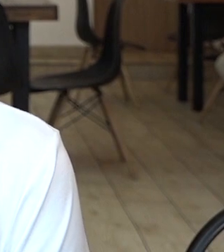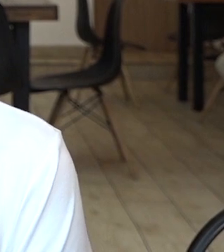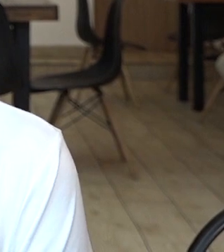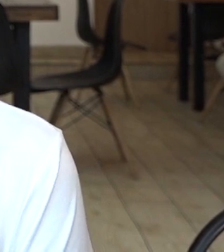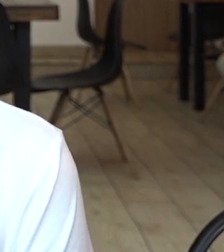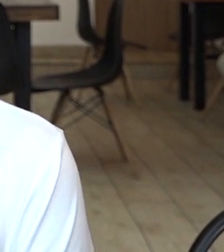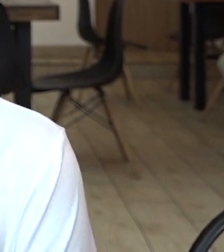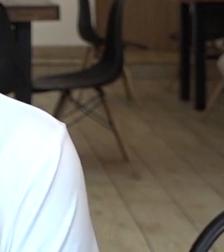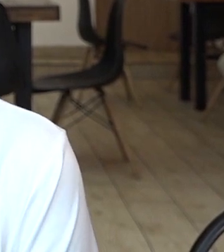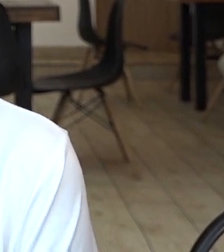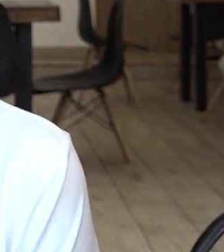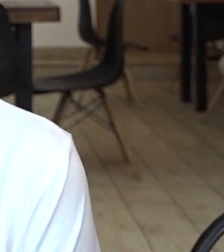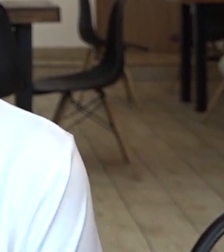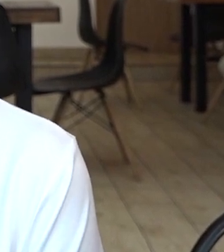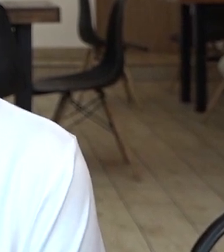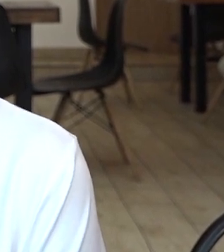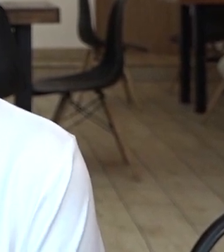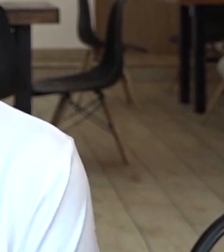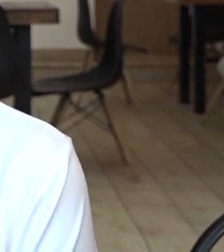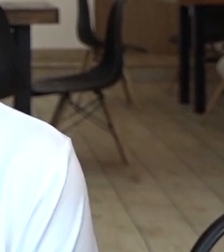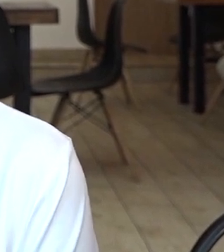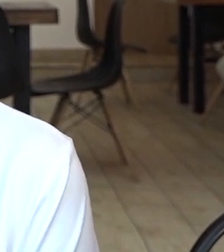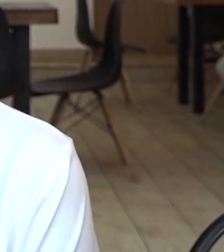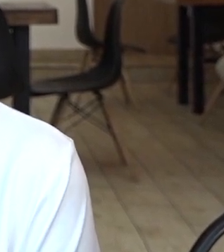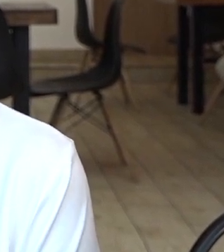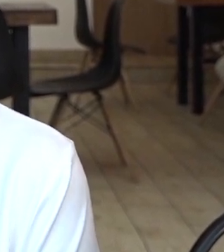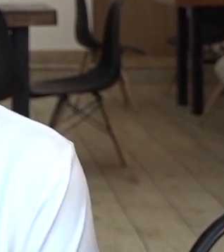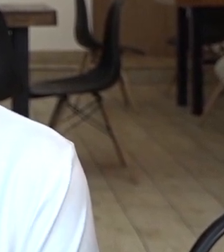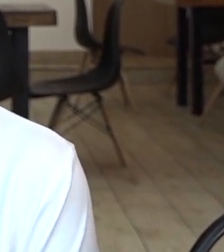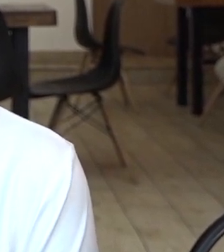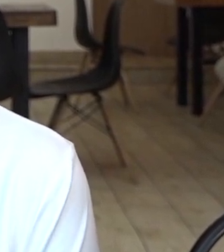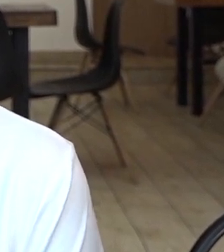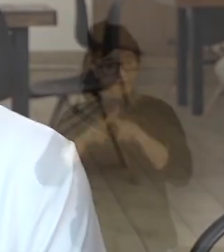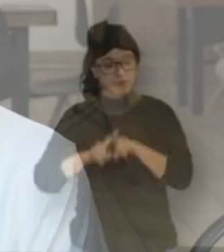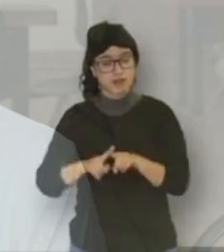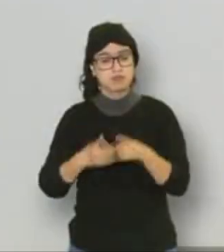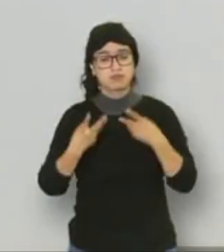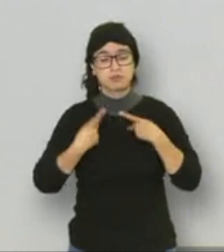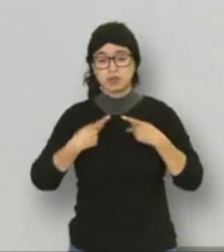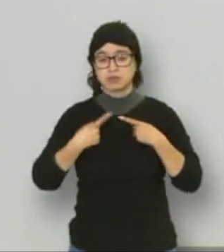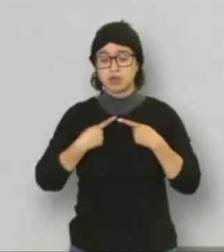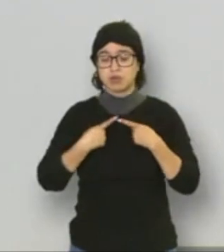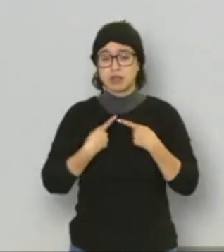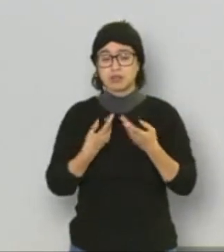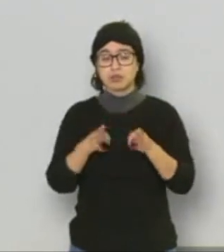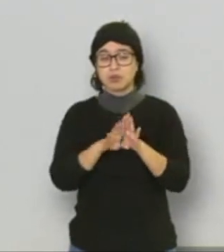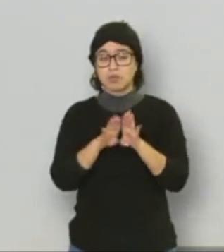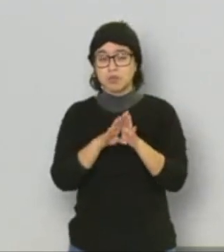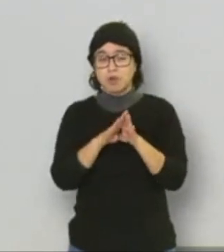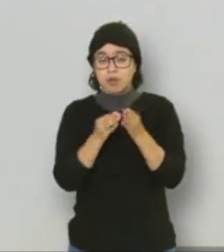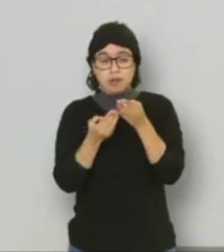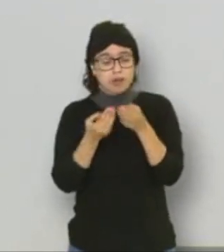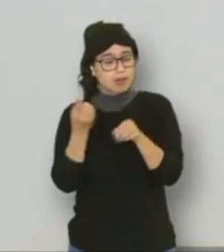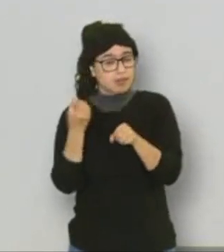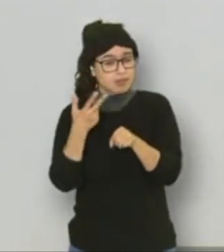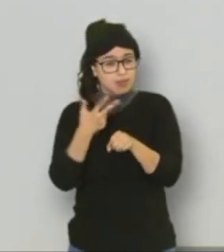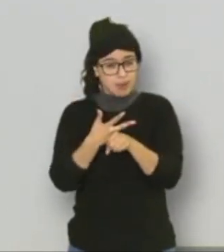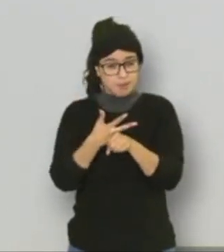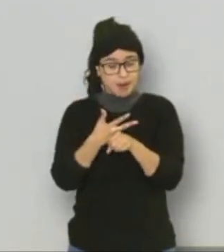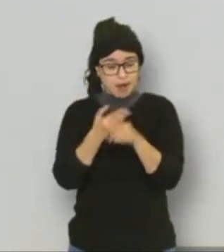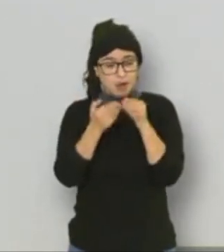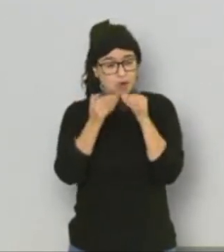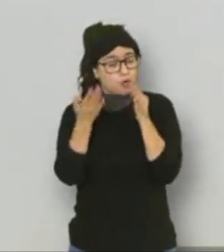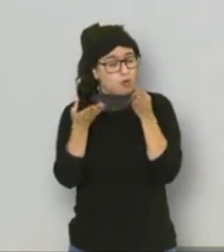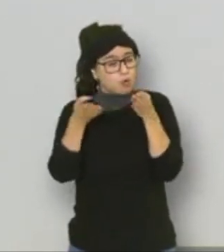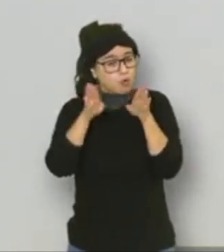Zárate, simpatizante morenista y ex trabajadora de la Secretaría de Salud, dijo que en septiembre del 2014